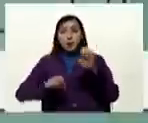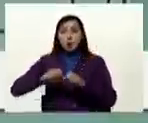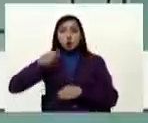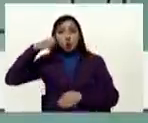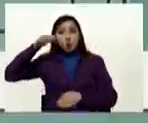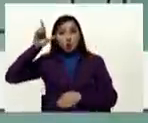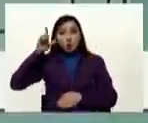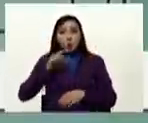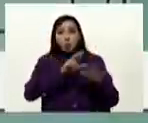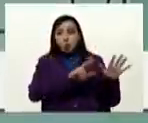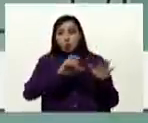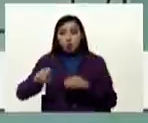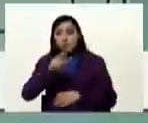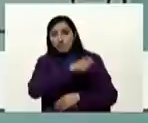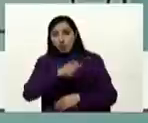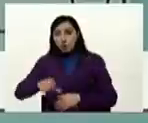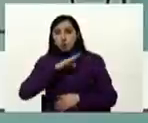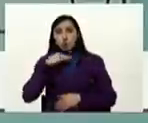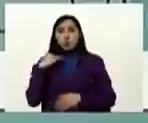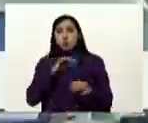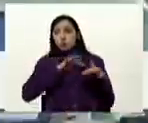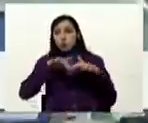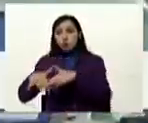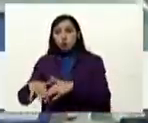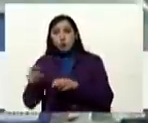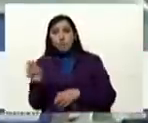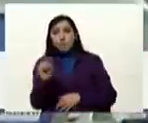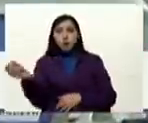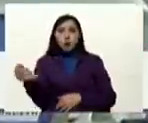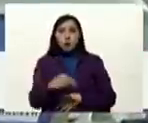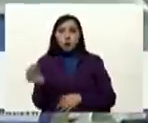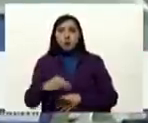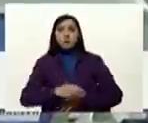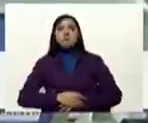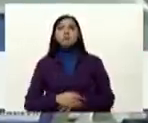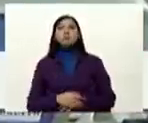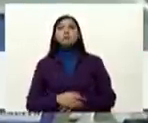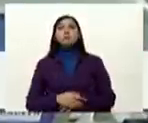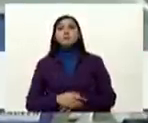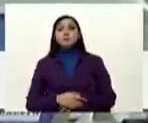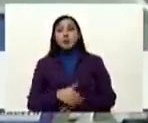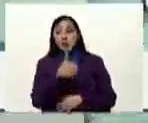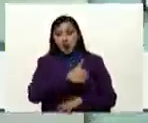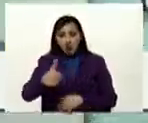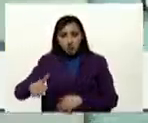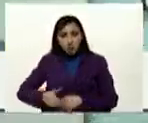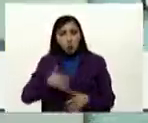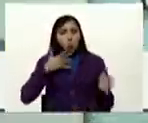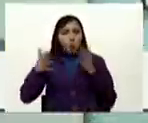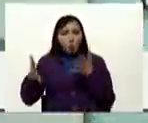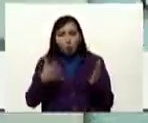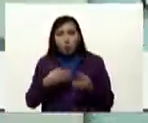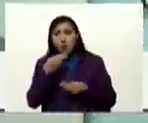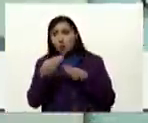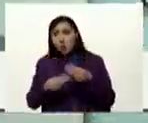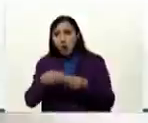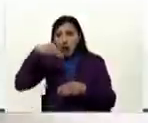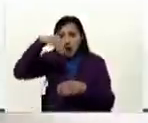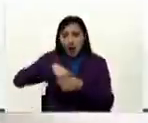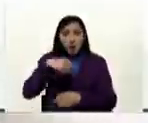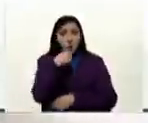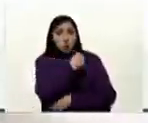más de 800 pacientes que llegan de forma mensual. Y cuando decimos que es un servicio autónomo, porque tenemos dentro de nuestro